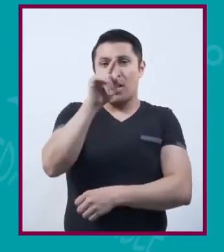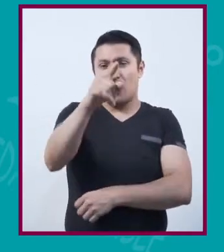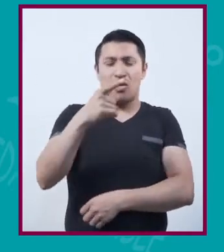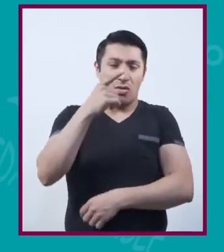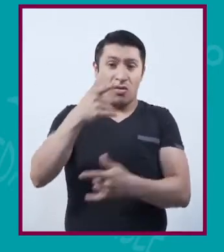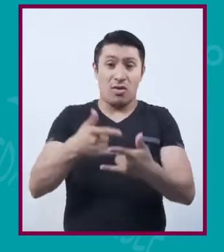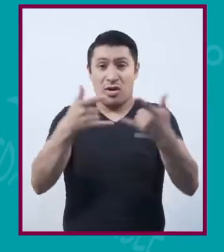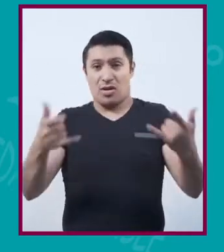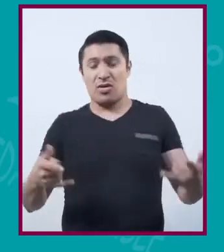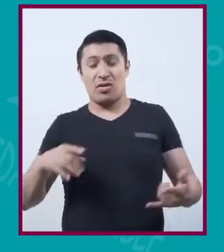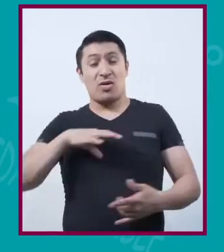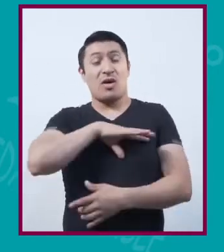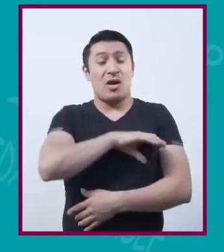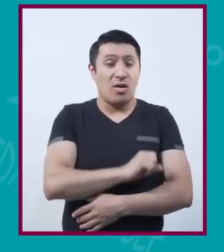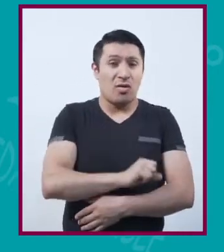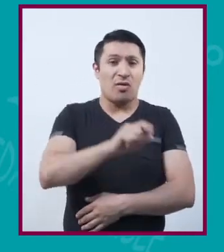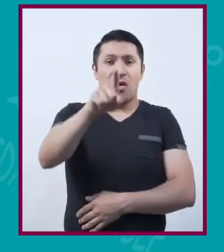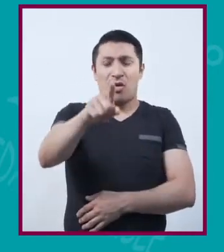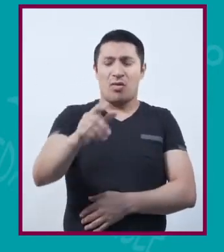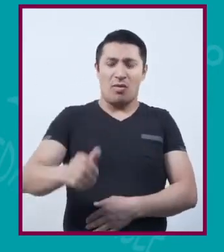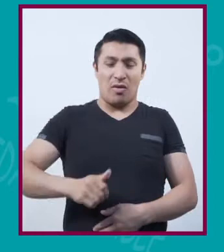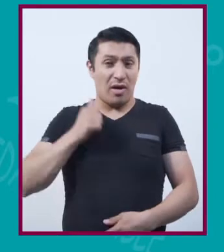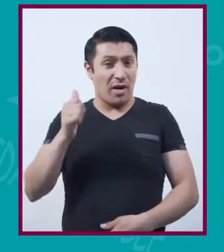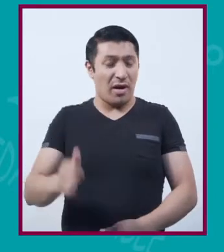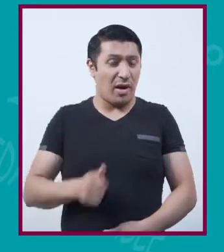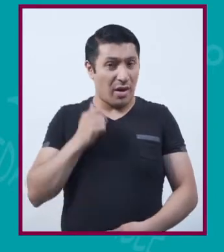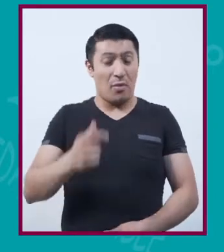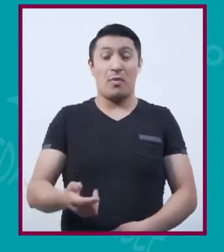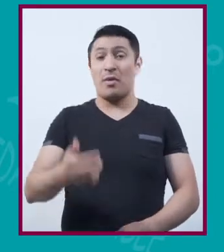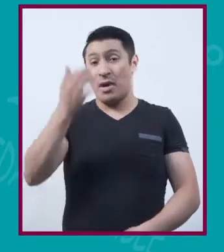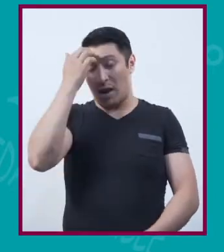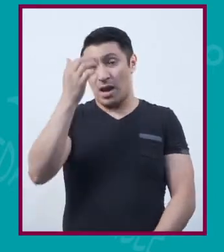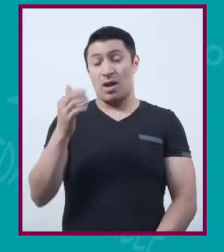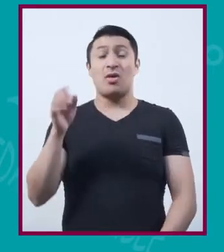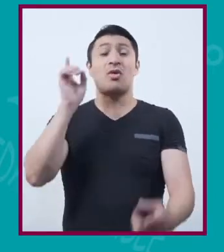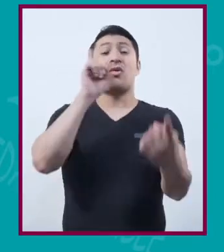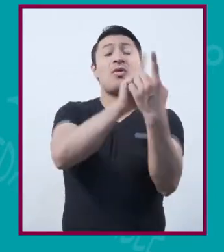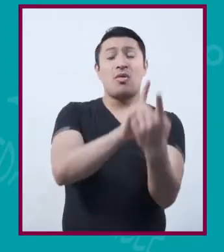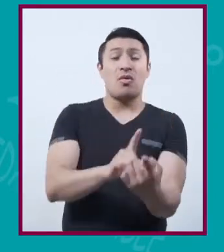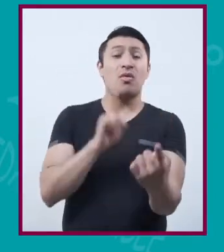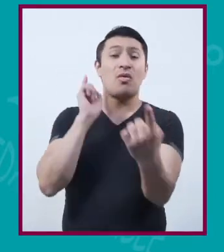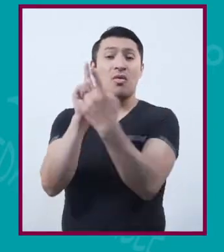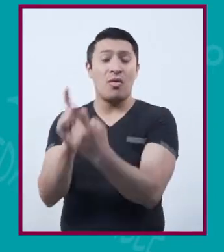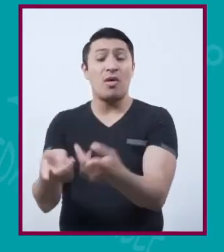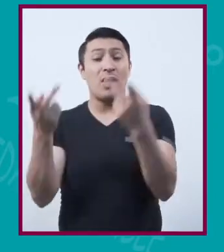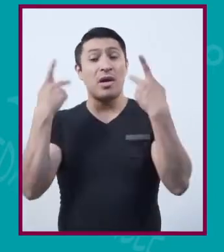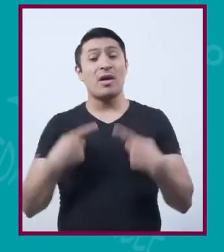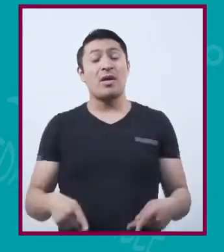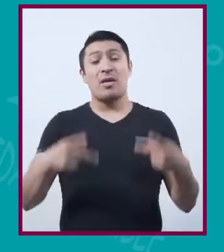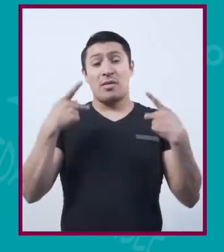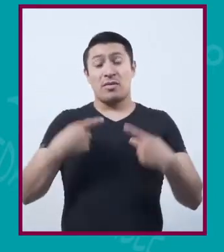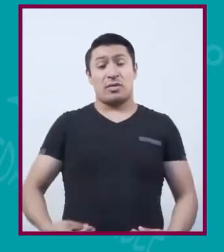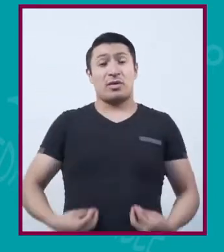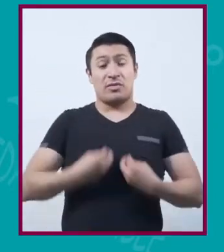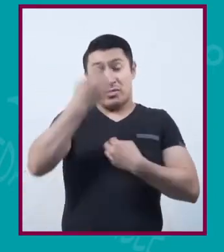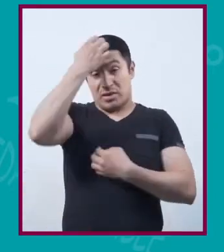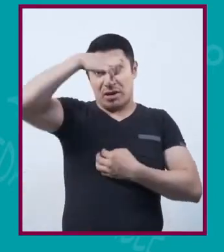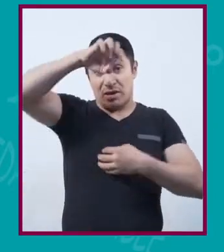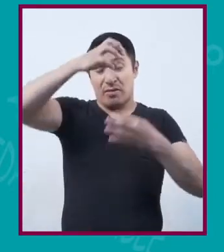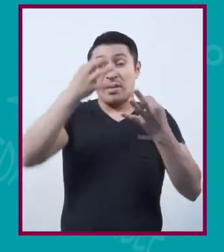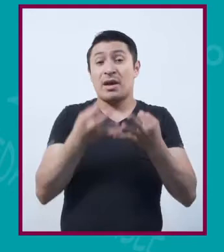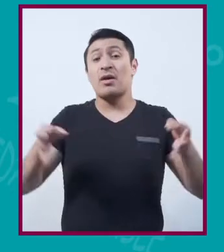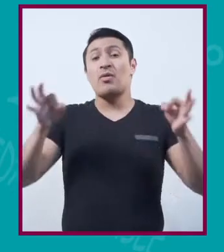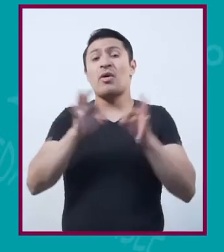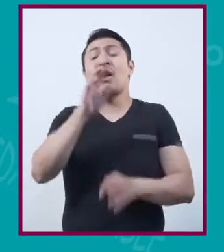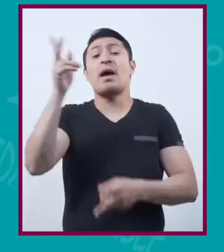la historia, no pierdan la oportunidad de acercarse a gente que haya vivido momentos importantes